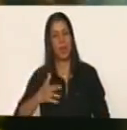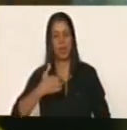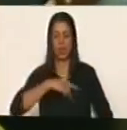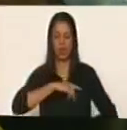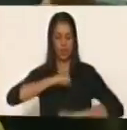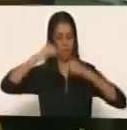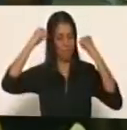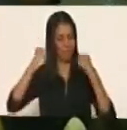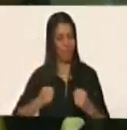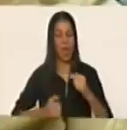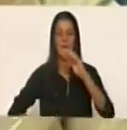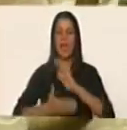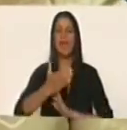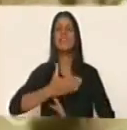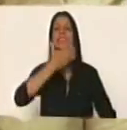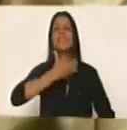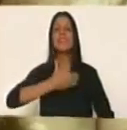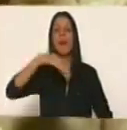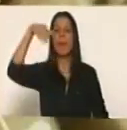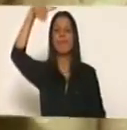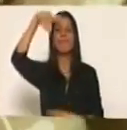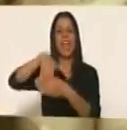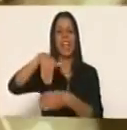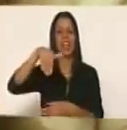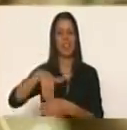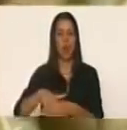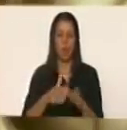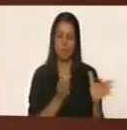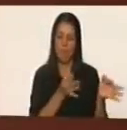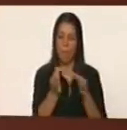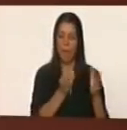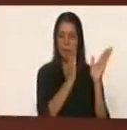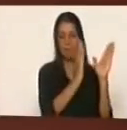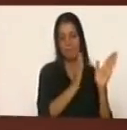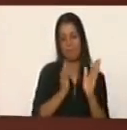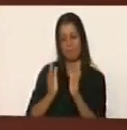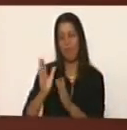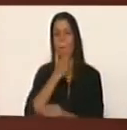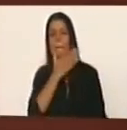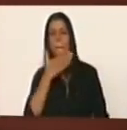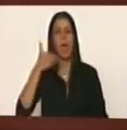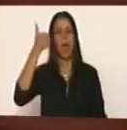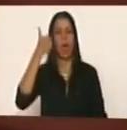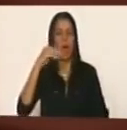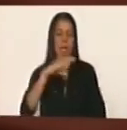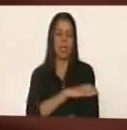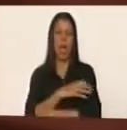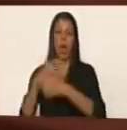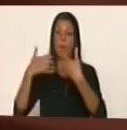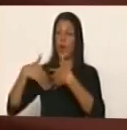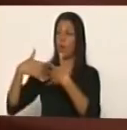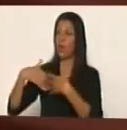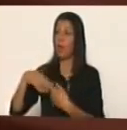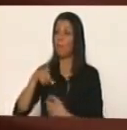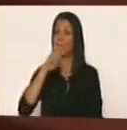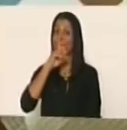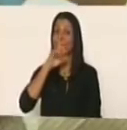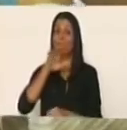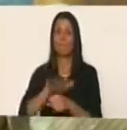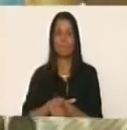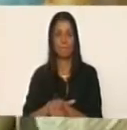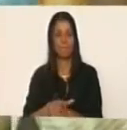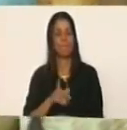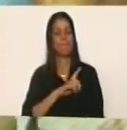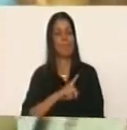coraje para este diciembre. Vamos a hacer las mejores elecciones. Vamos a callarle la boca al imperio y a escoger a los mejores hombres, a las